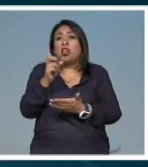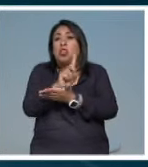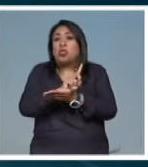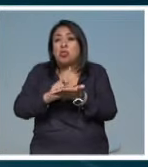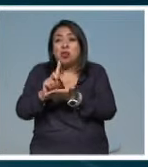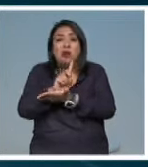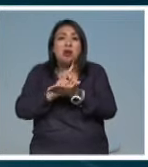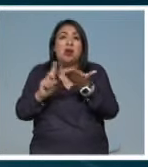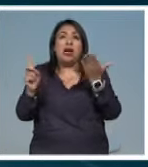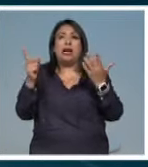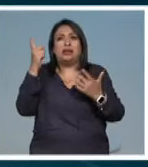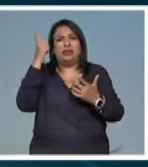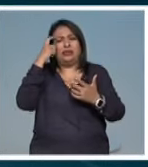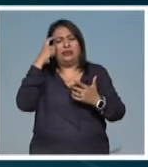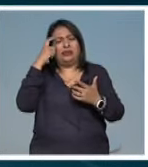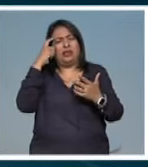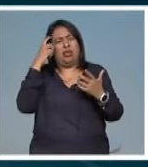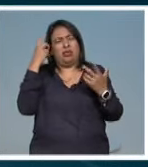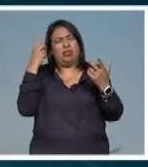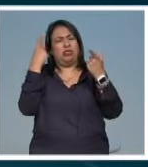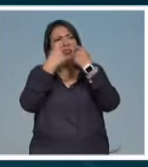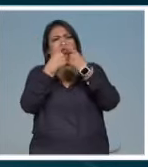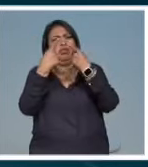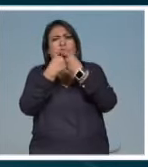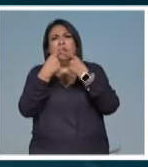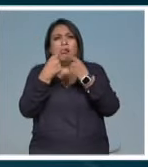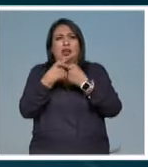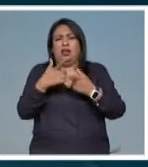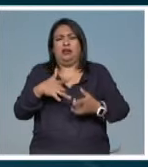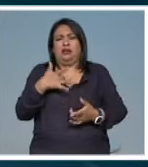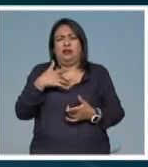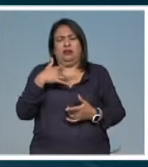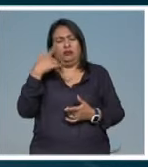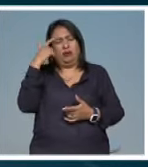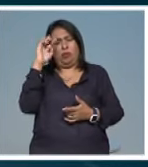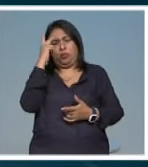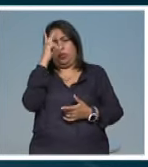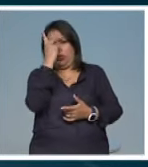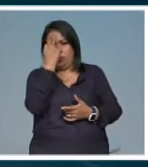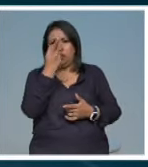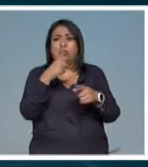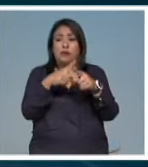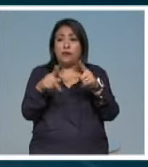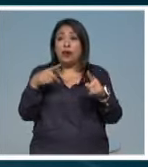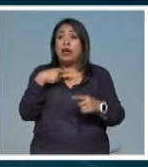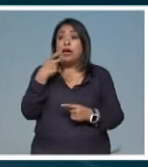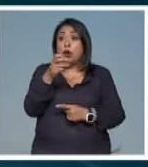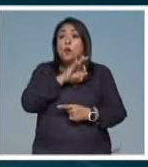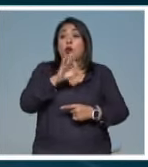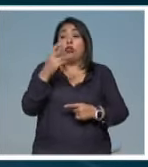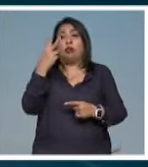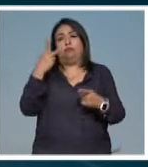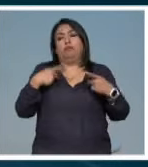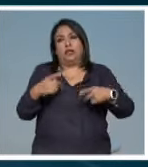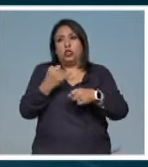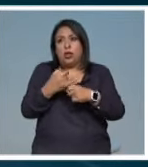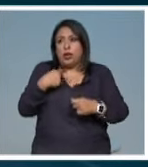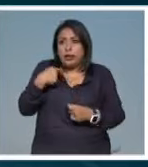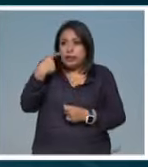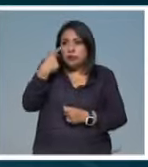drogas, se altera la percepción. Hay estados alterados de la conciencia y eso permite que los personajes